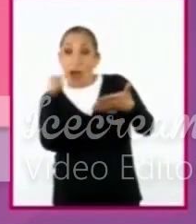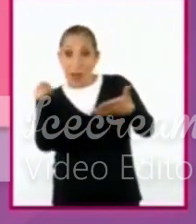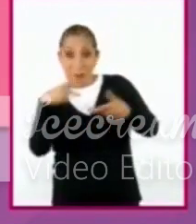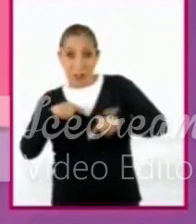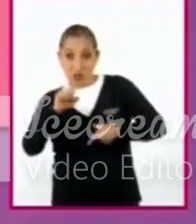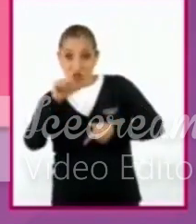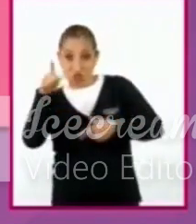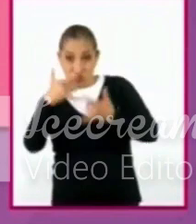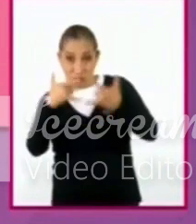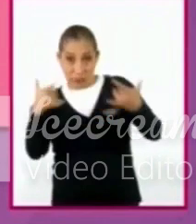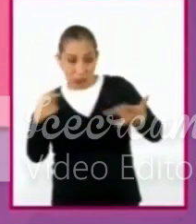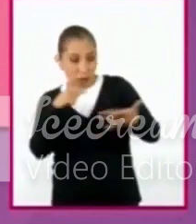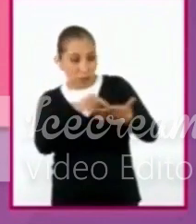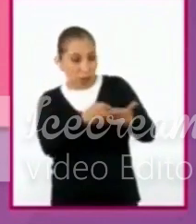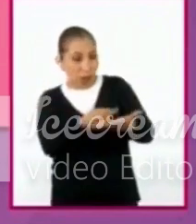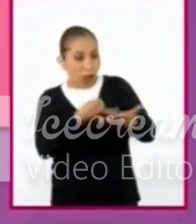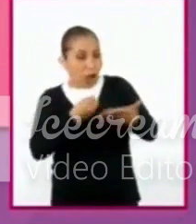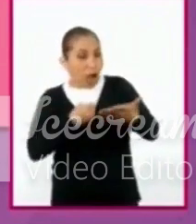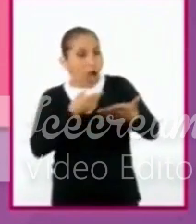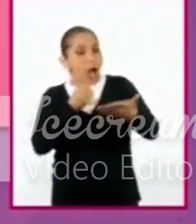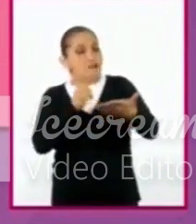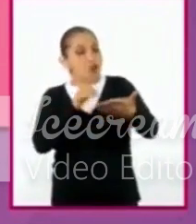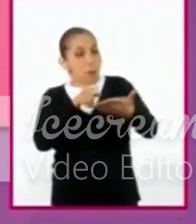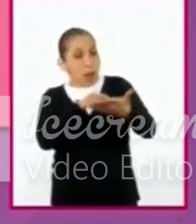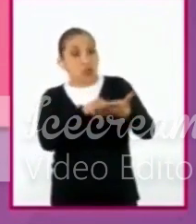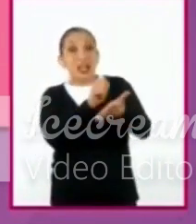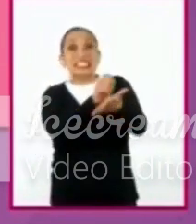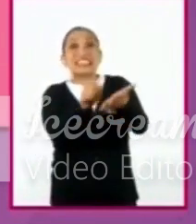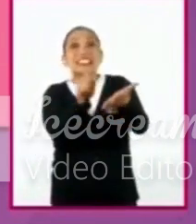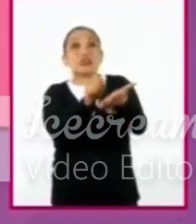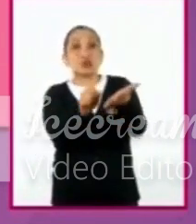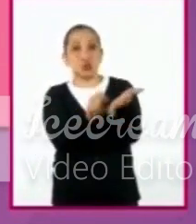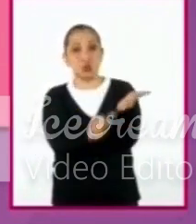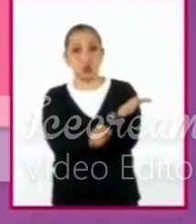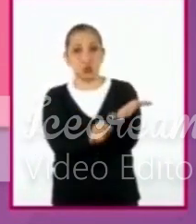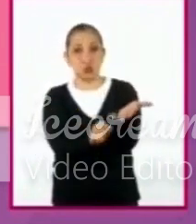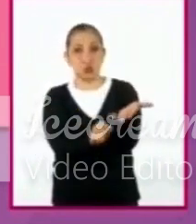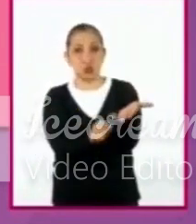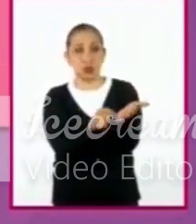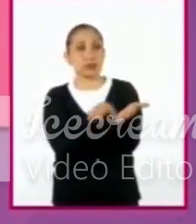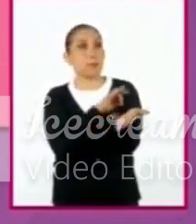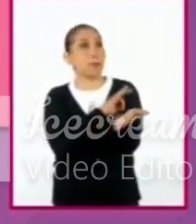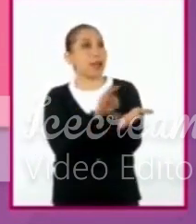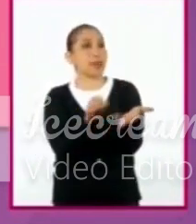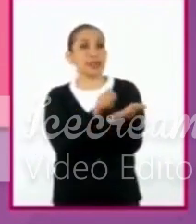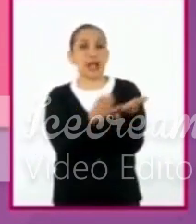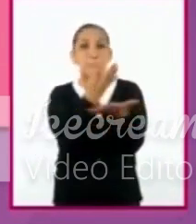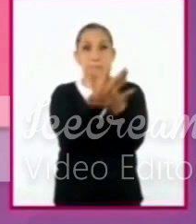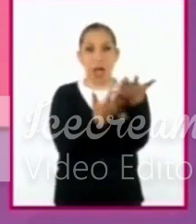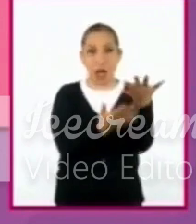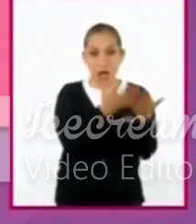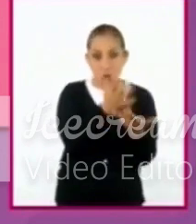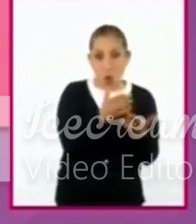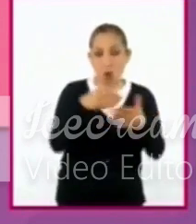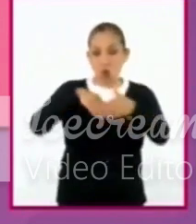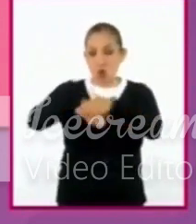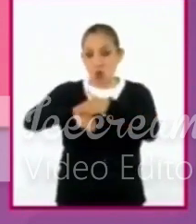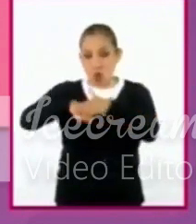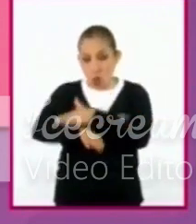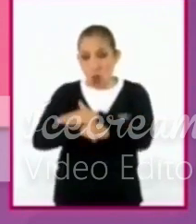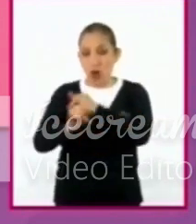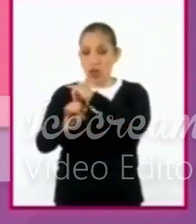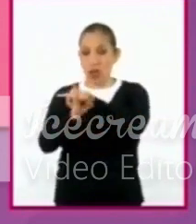historiadores proporcionan información por escrito. Estas pueden ser escritas a mano, impresas,